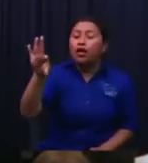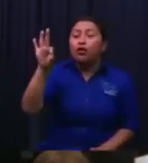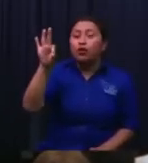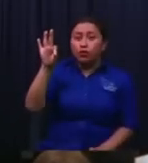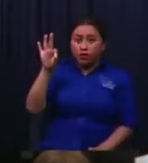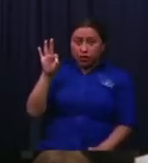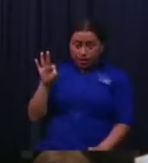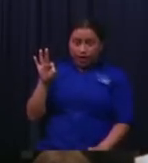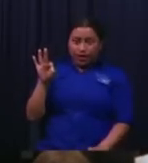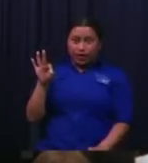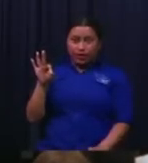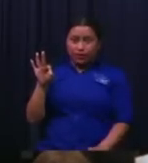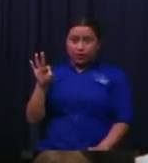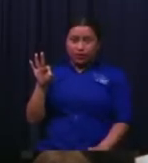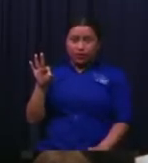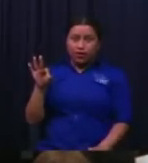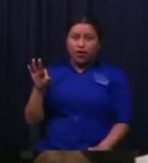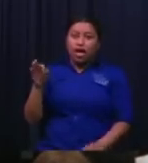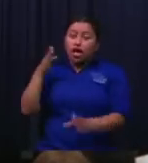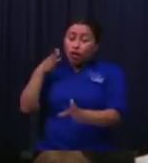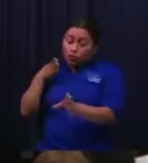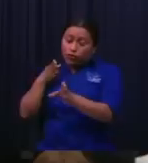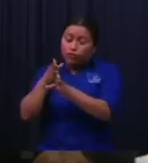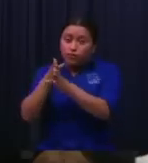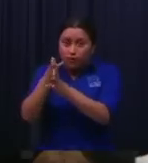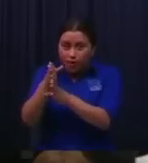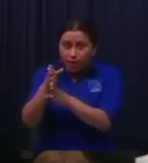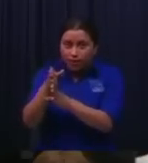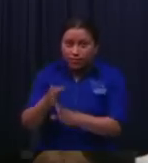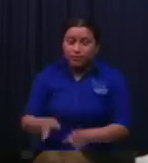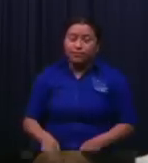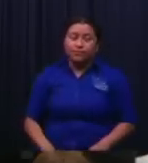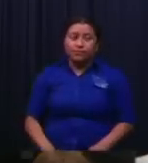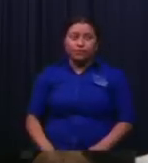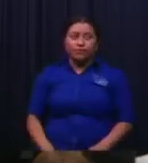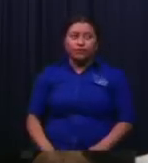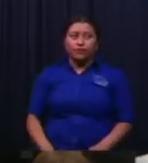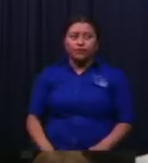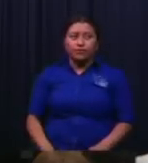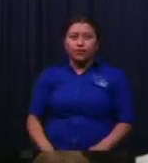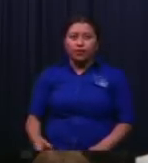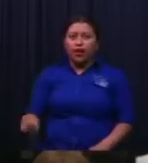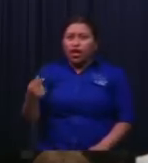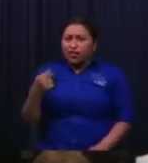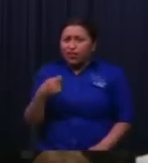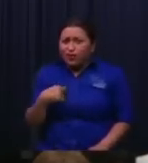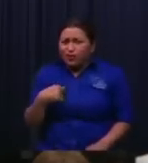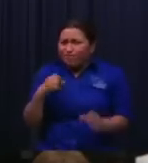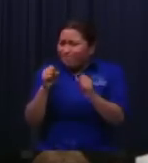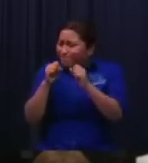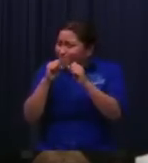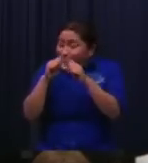semana 70 de Daniel, nos explicaba Él. Hermano, y yo me impresionaba ayer porque decía,